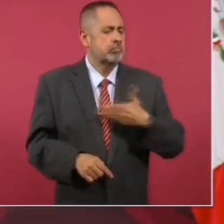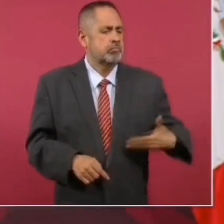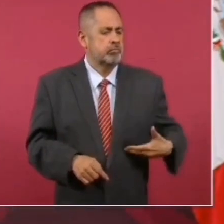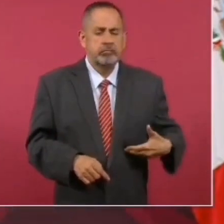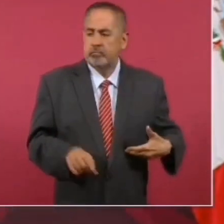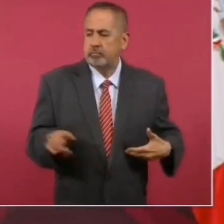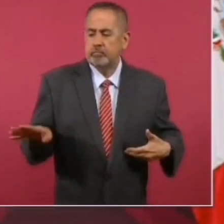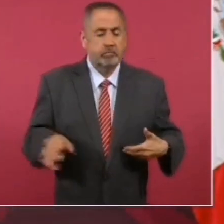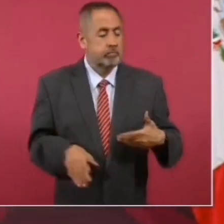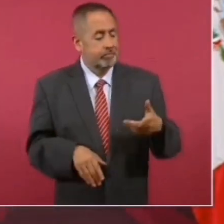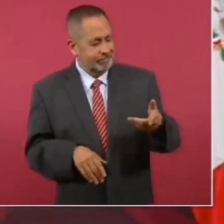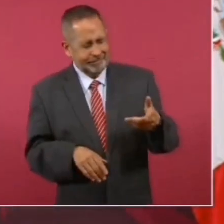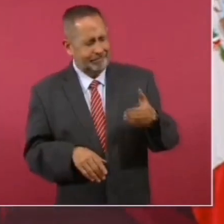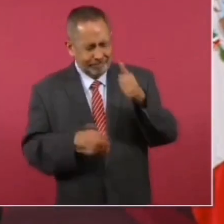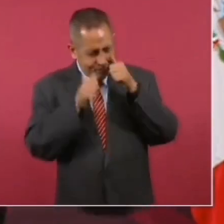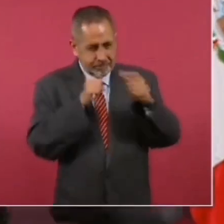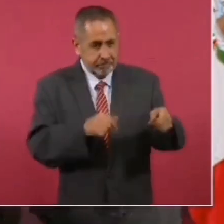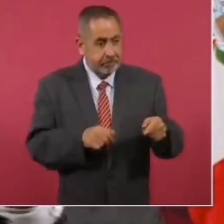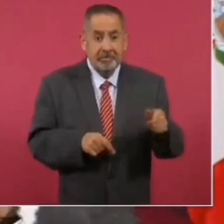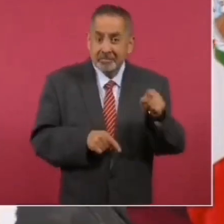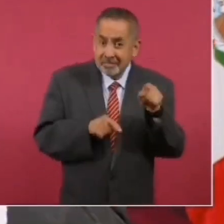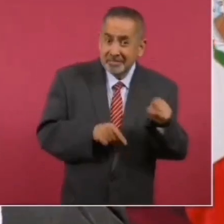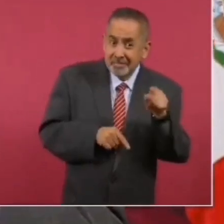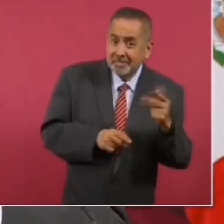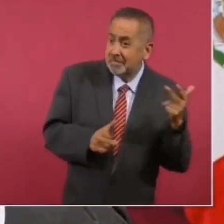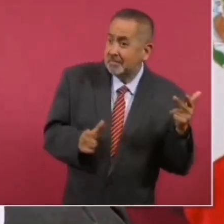que había asesinado